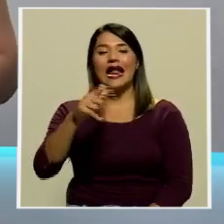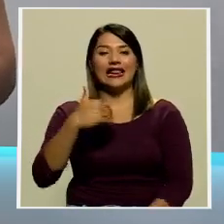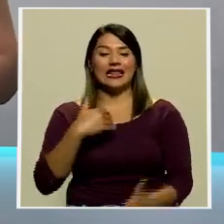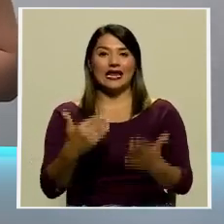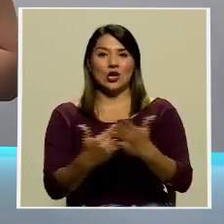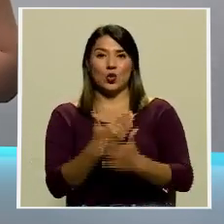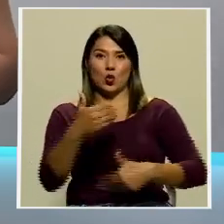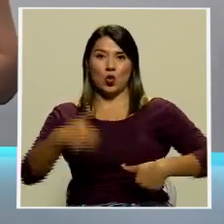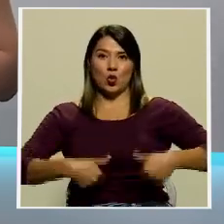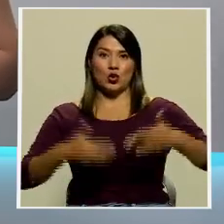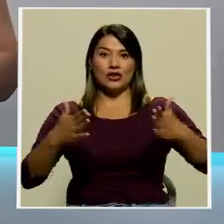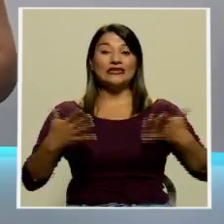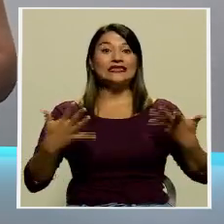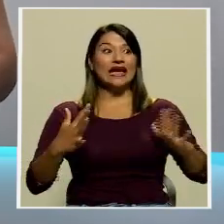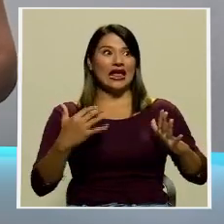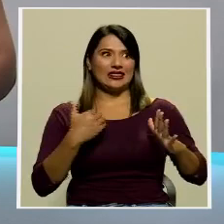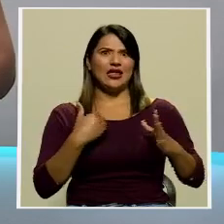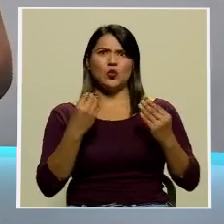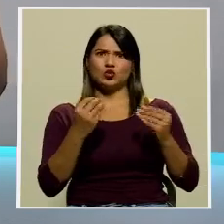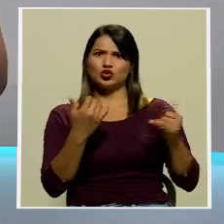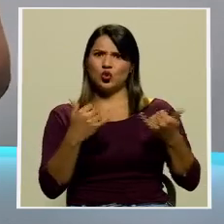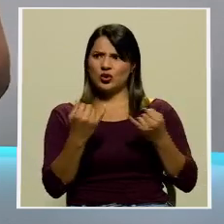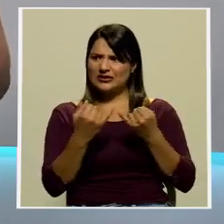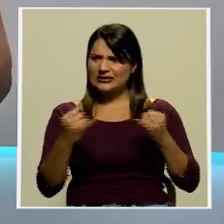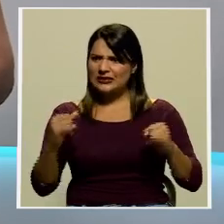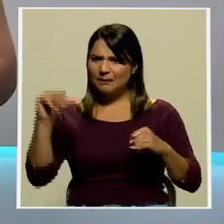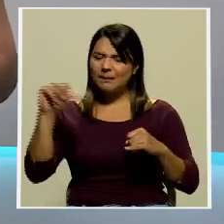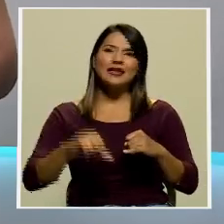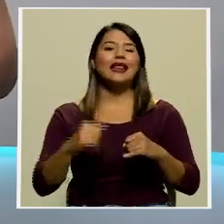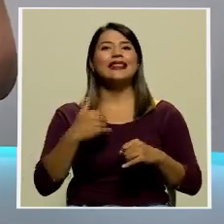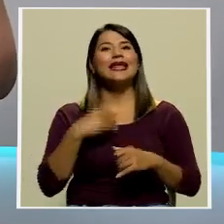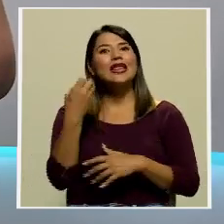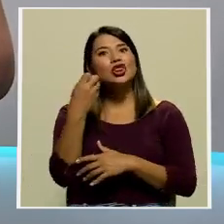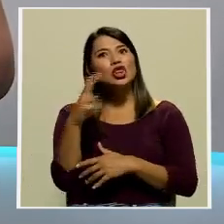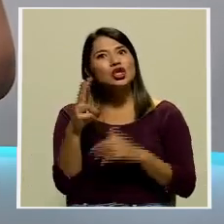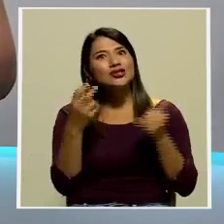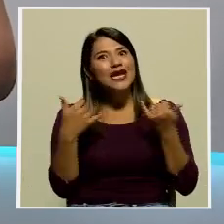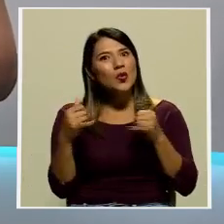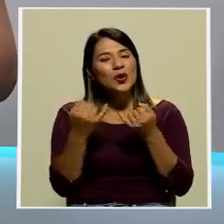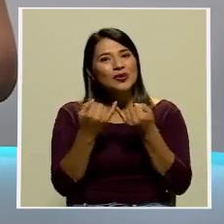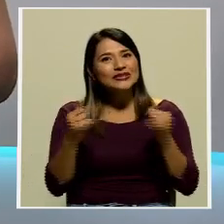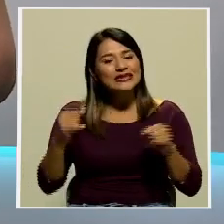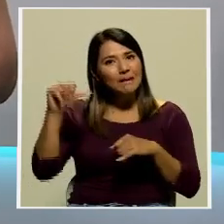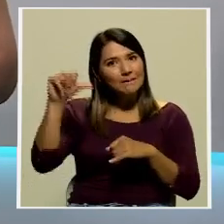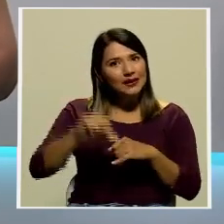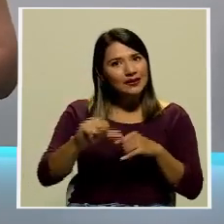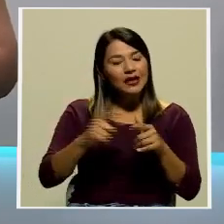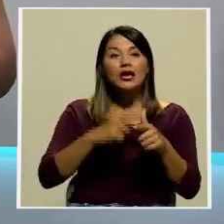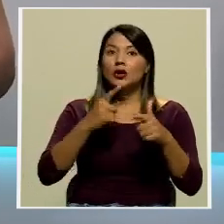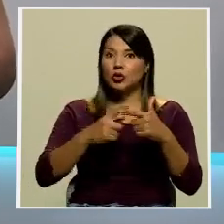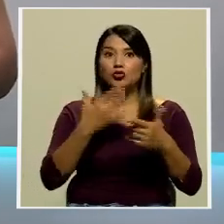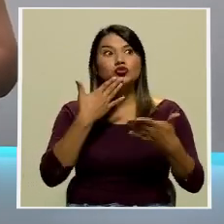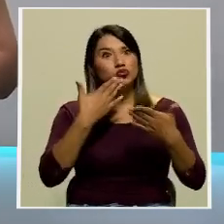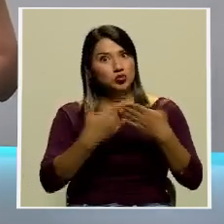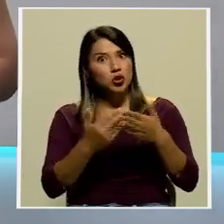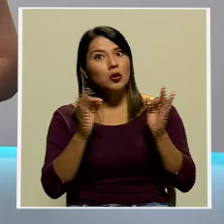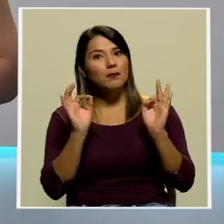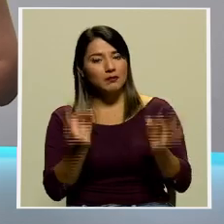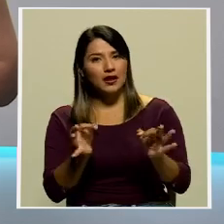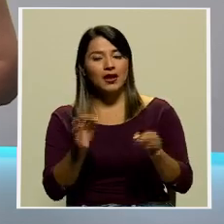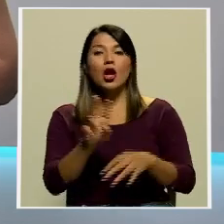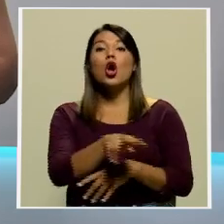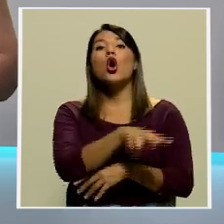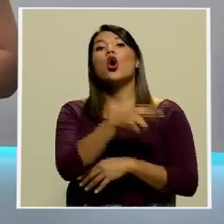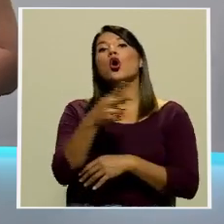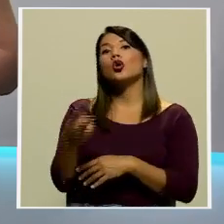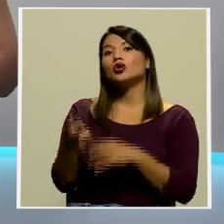varios partidos sin perder, creo que 12 partidos sin perder tiene ya Jicaral, así que bueno, está bastante bien. Lo contrario